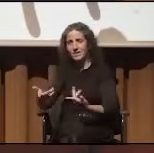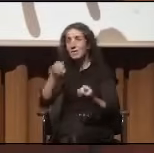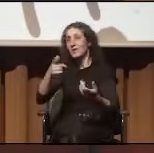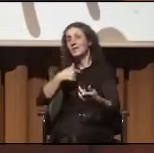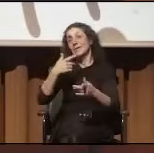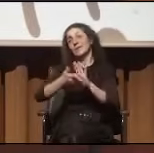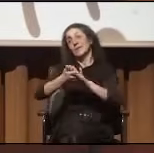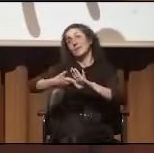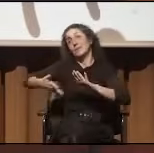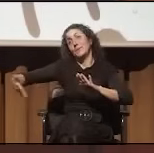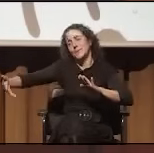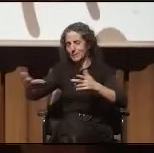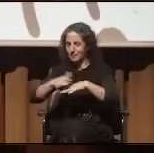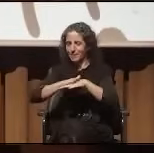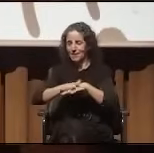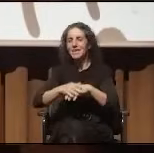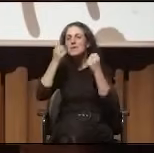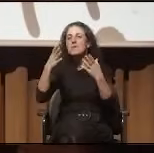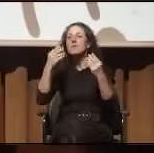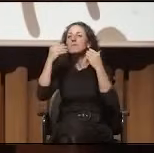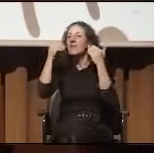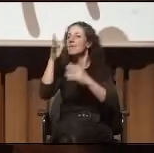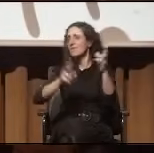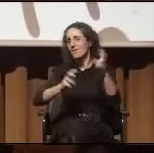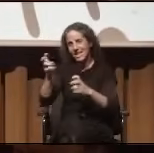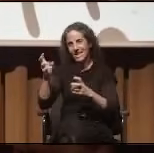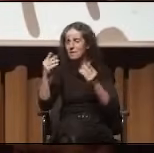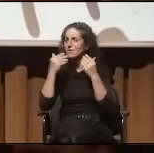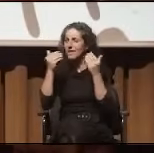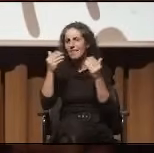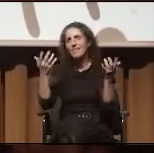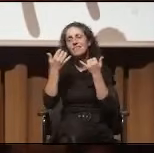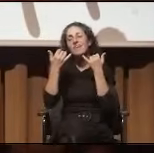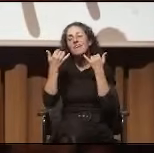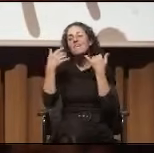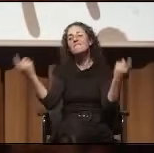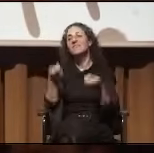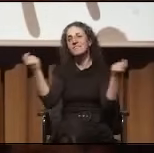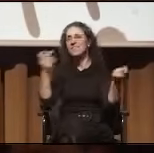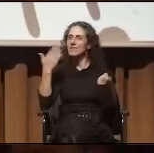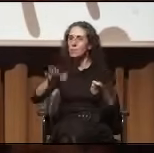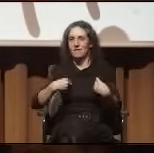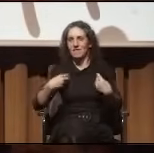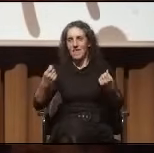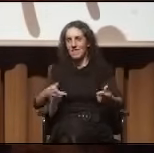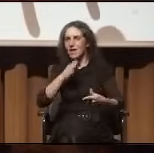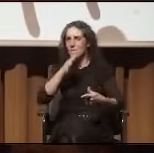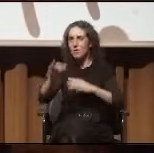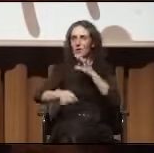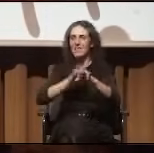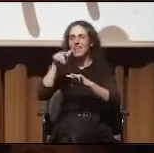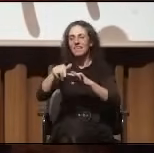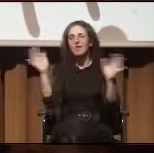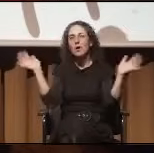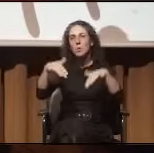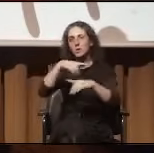Bueno, muy bien. Muchas gracias por venir. Muchas gracias al Festival de Andalucía de la Muerte por montar estos encuentros